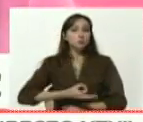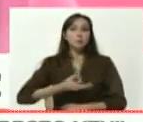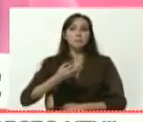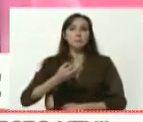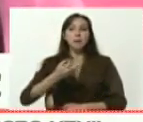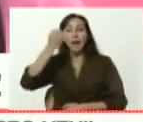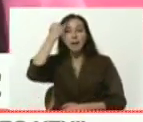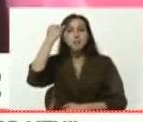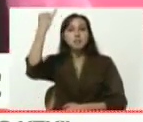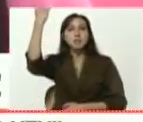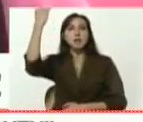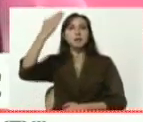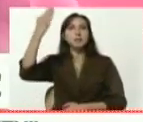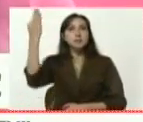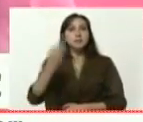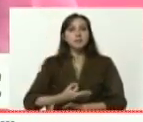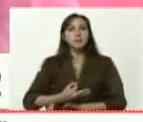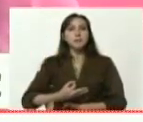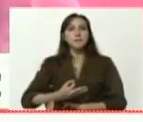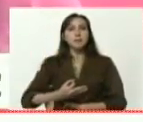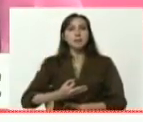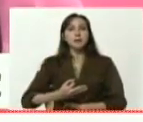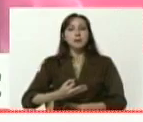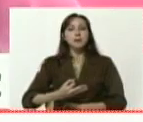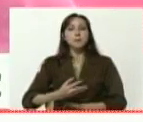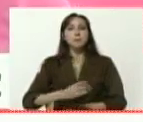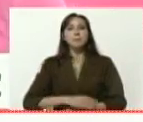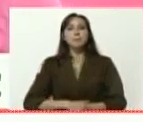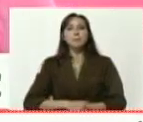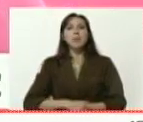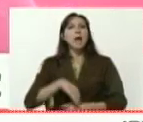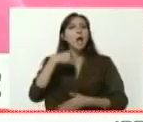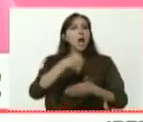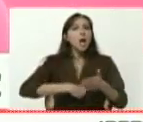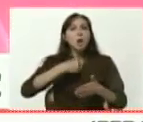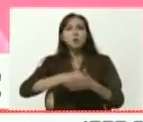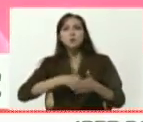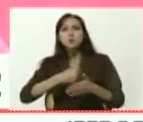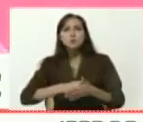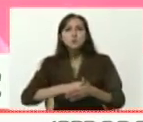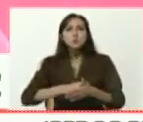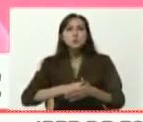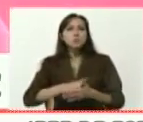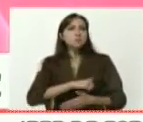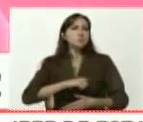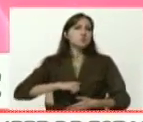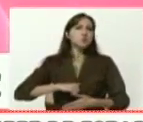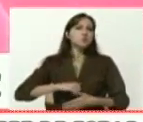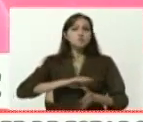ideas. Hay que dejar de lado las luchas mezquinas, personales, foquistas.